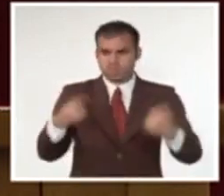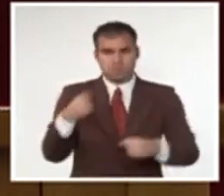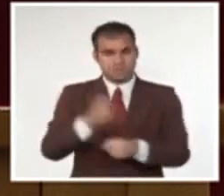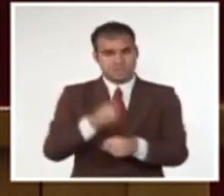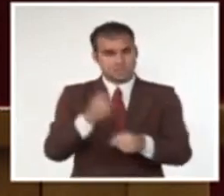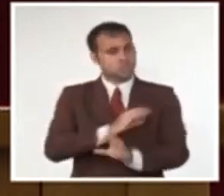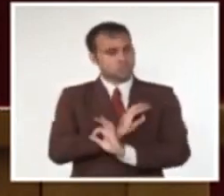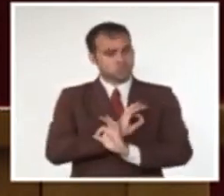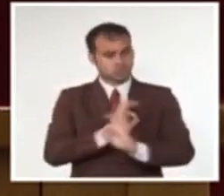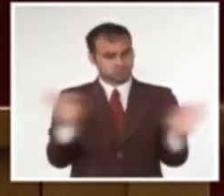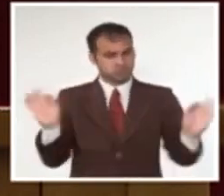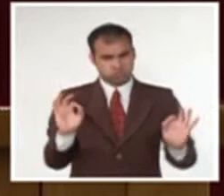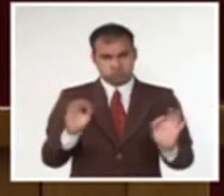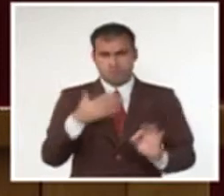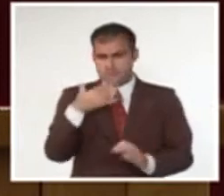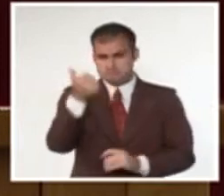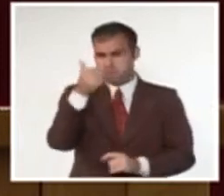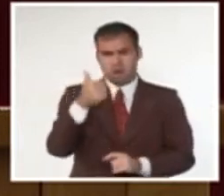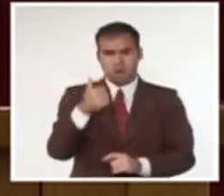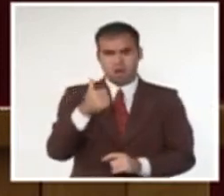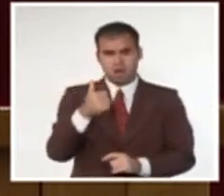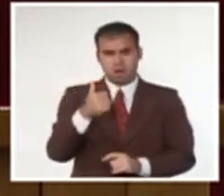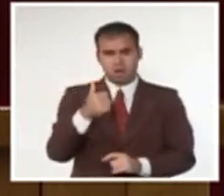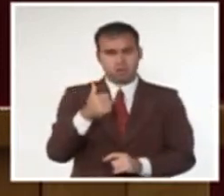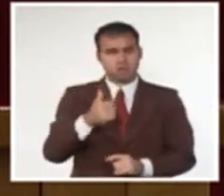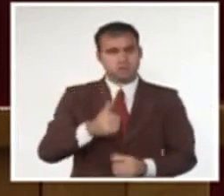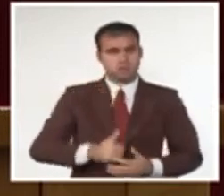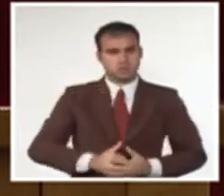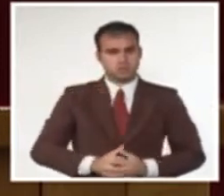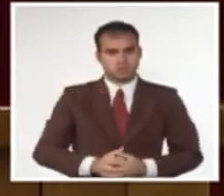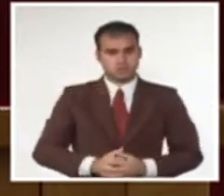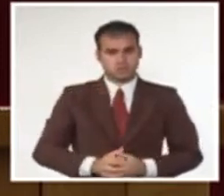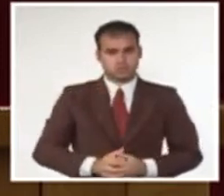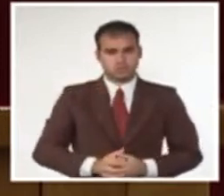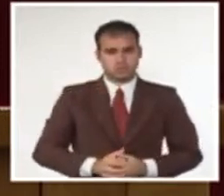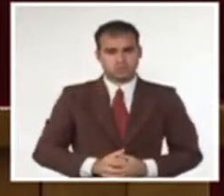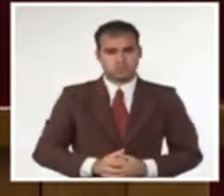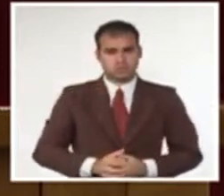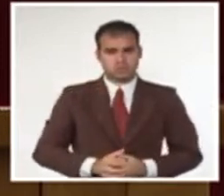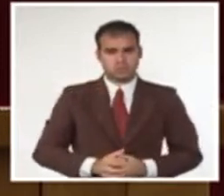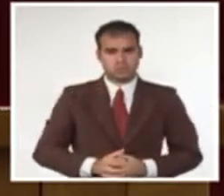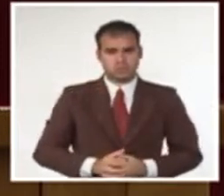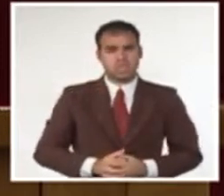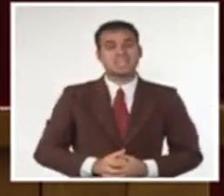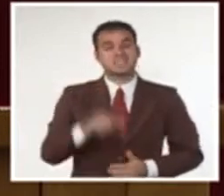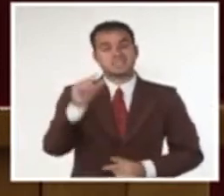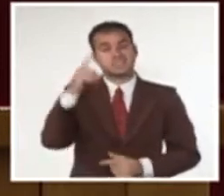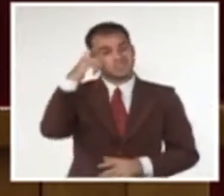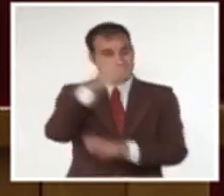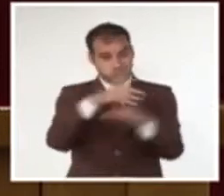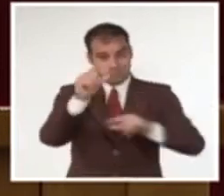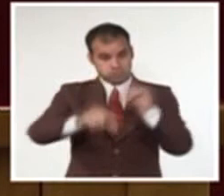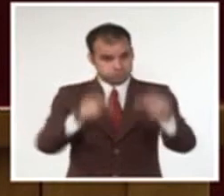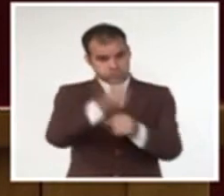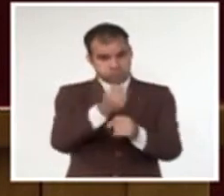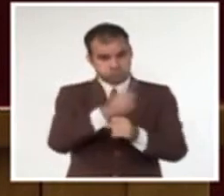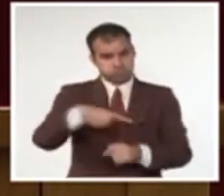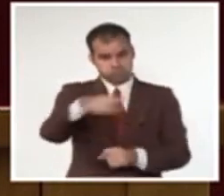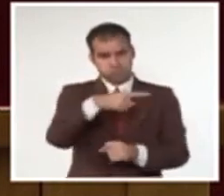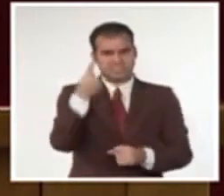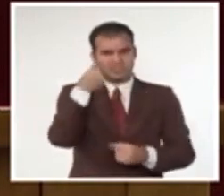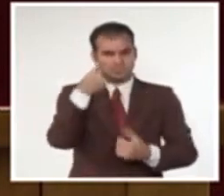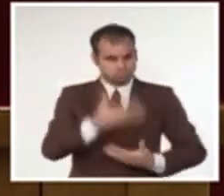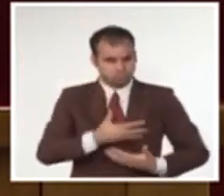eficiencia, intensamente, pero sin agobio, con la inteligencia de nuestros científicos, con la entrega consagrada